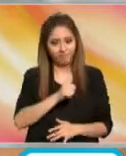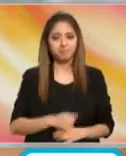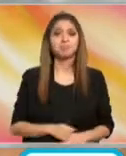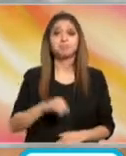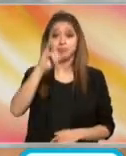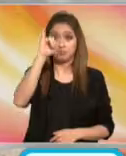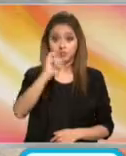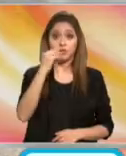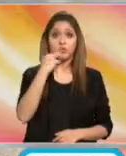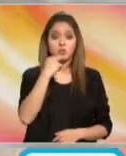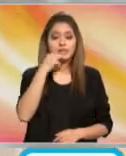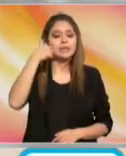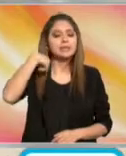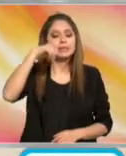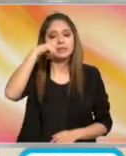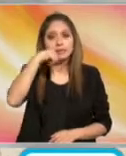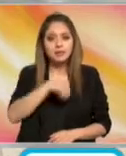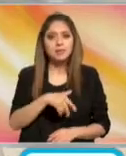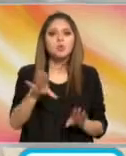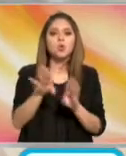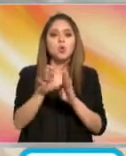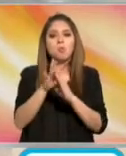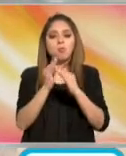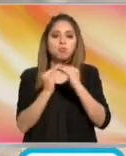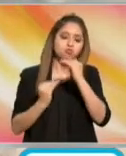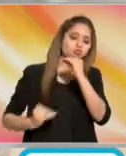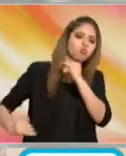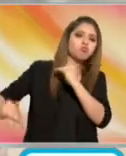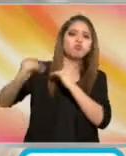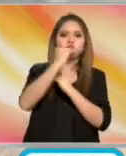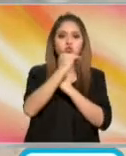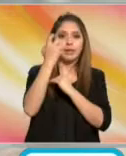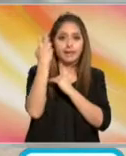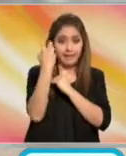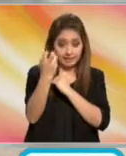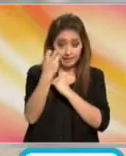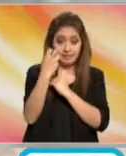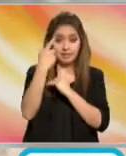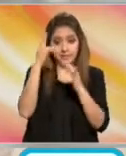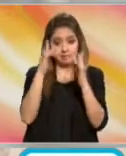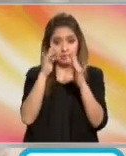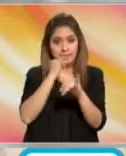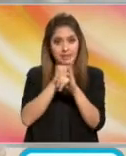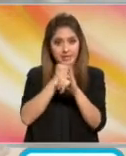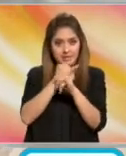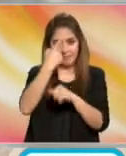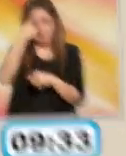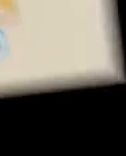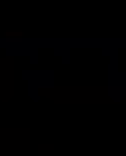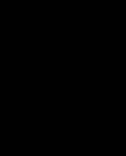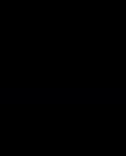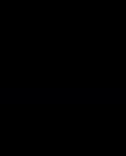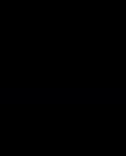jugo y hay que estar claro siempre, pues a la vanguardia, utilizarlo, estas herramientas a nuestro favor. Gracias, Norma. Bueno, pues como buen siempre. día.